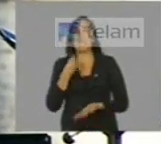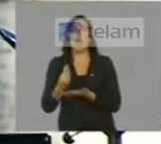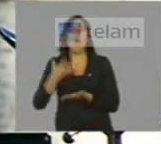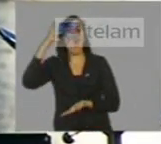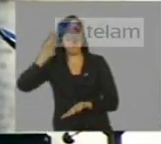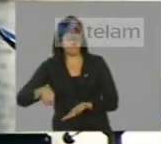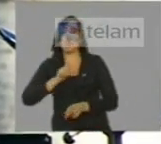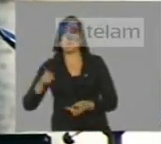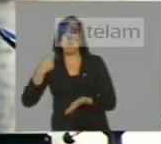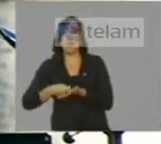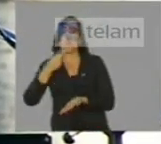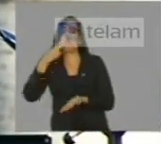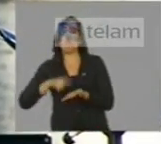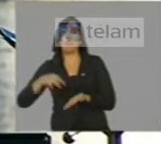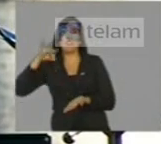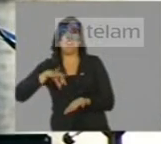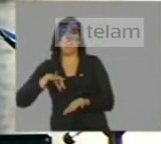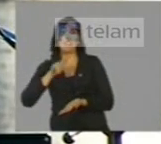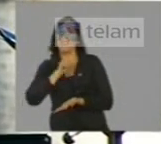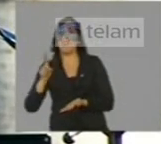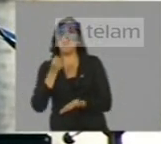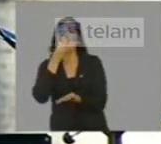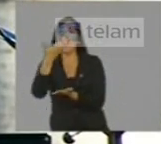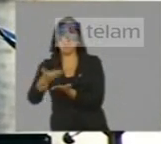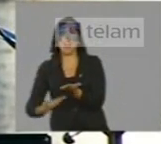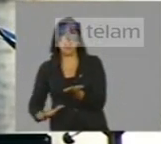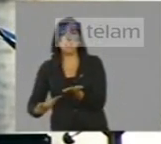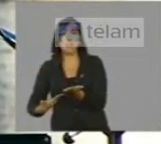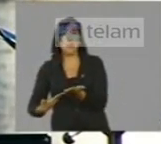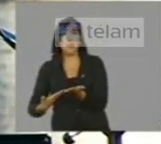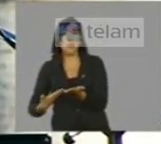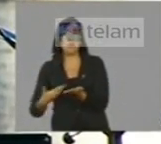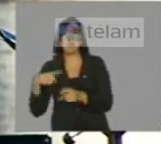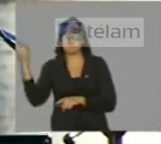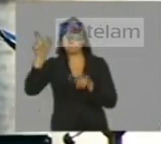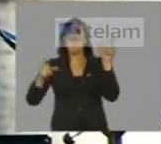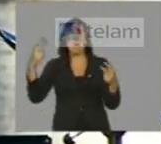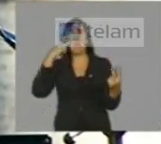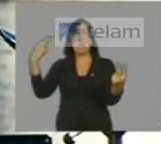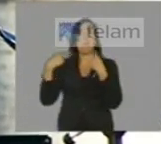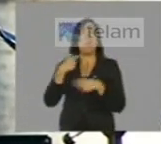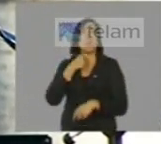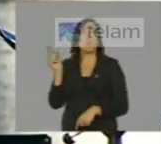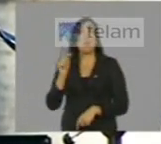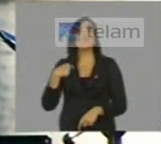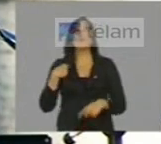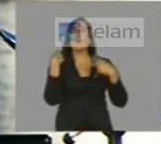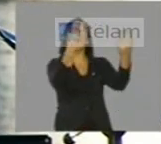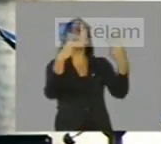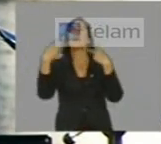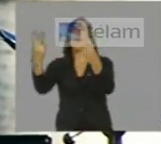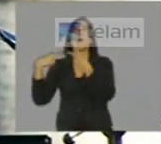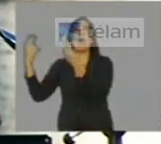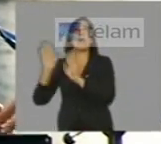pagás impuestos a las ganancias, no hacés declaraciones juradas, nadie te conoce, viajás cuando querés y a donde querés sin